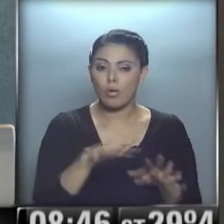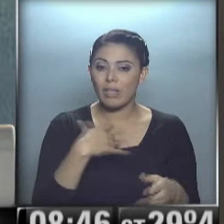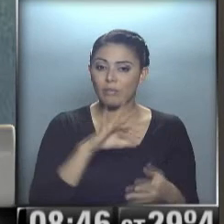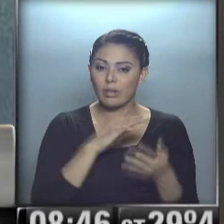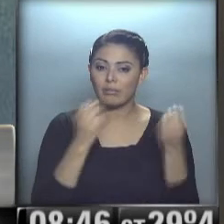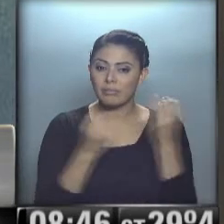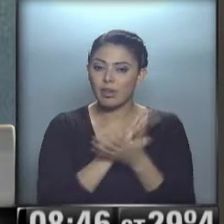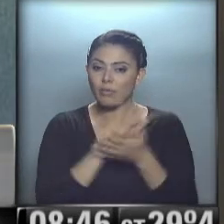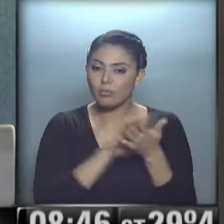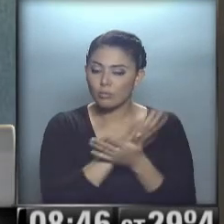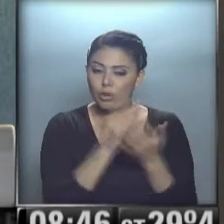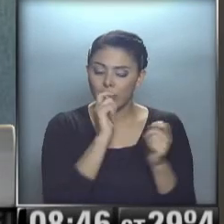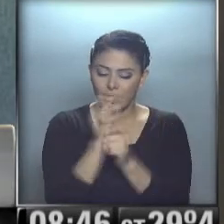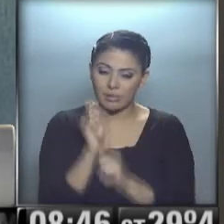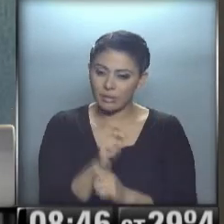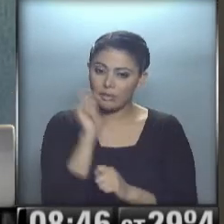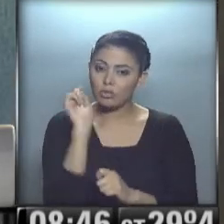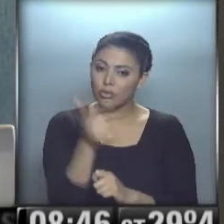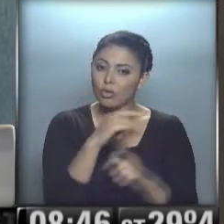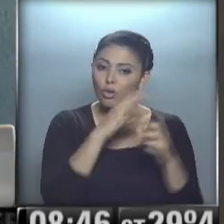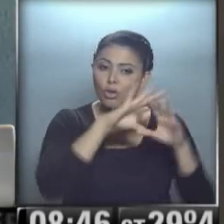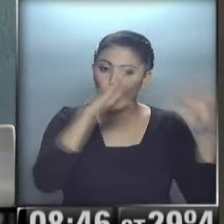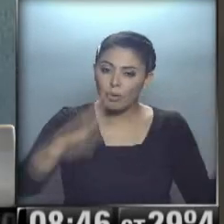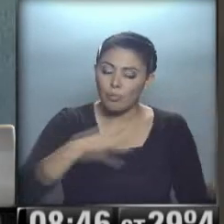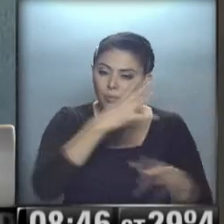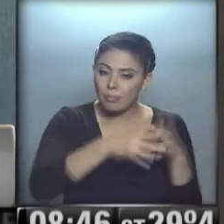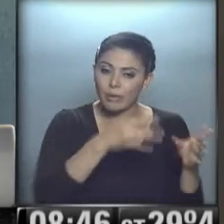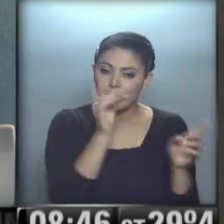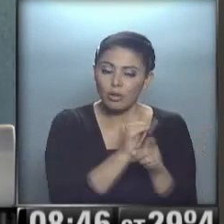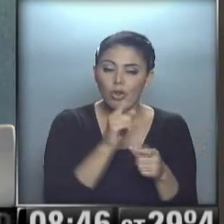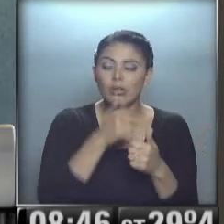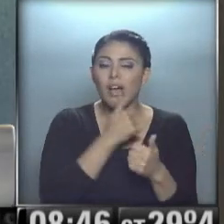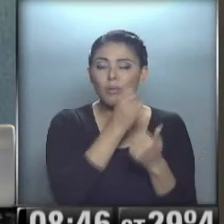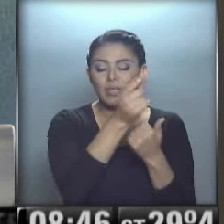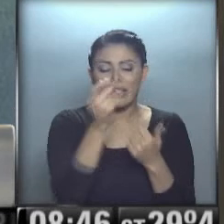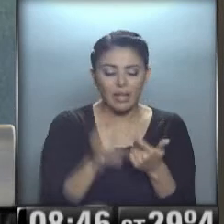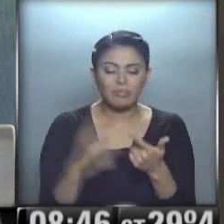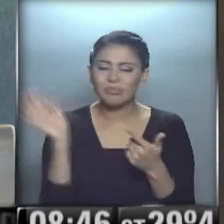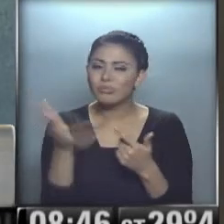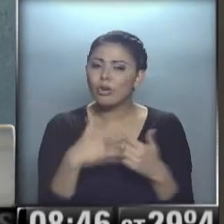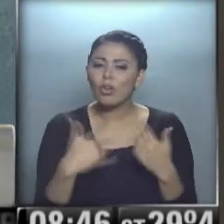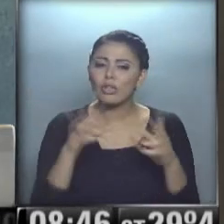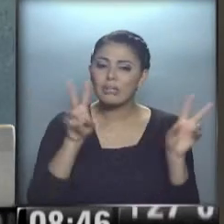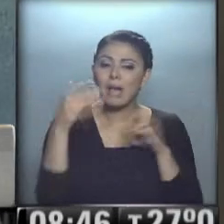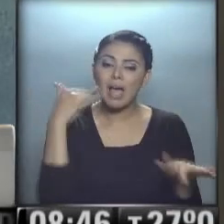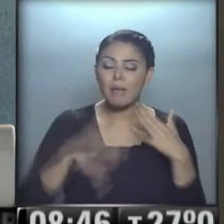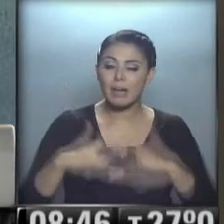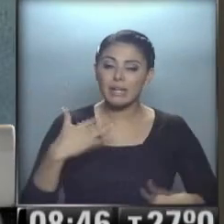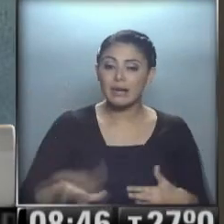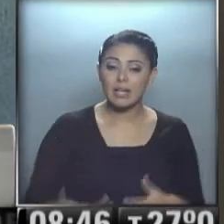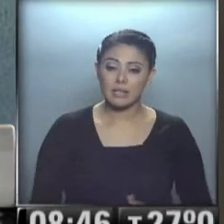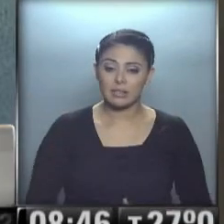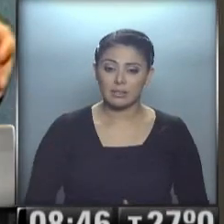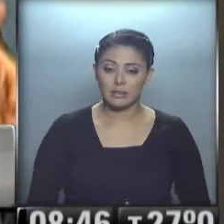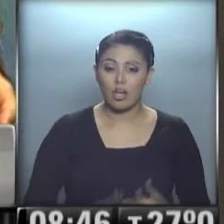reparación, suministros de equipos alternativos, provisión de agua, es decir, cuestiones que tengan que ver con la emergencia. Desde el punto de vista